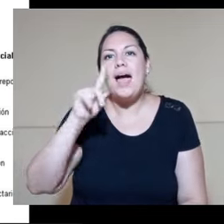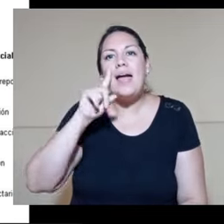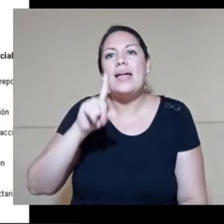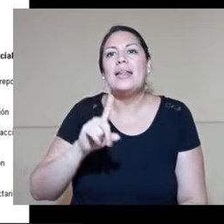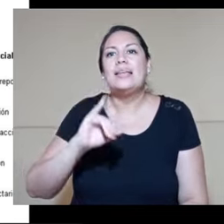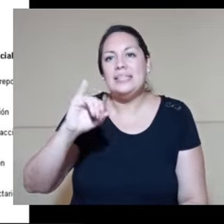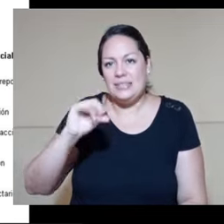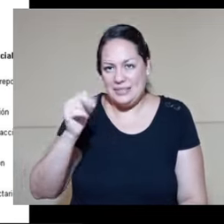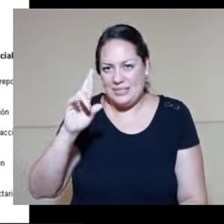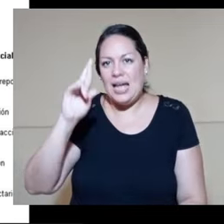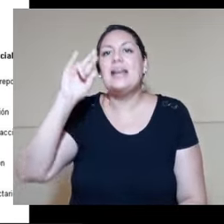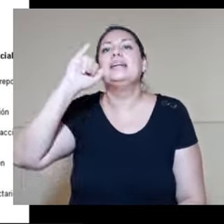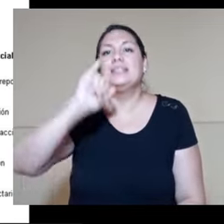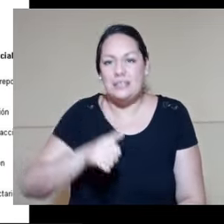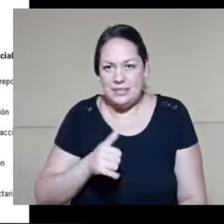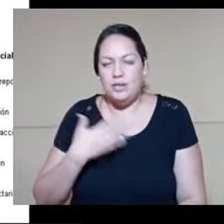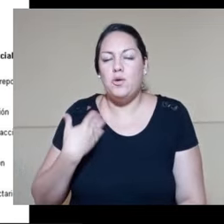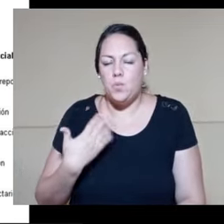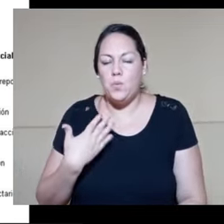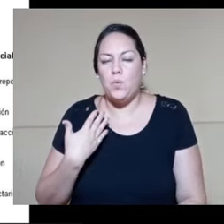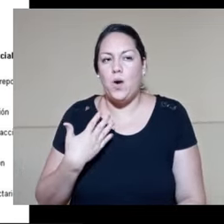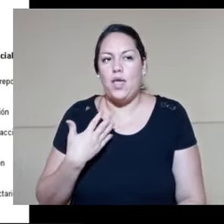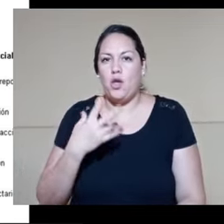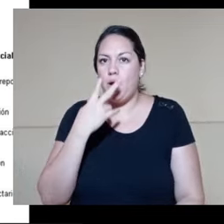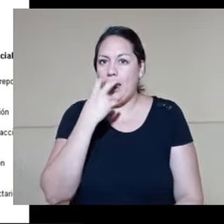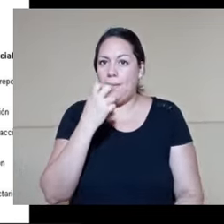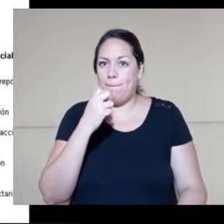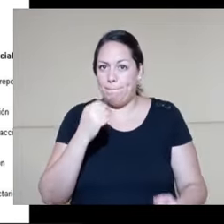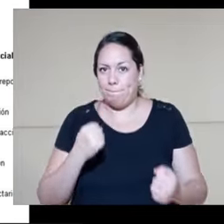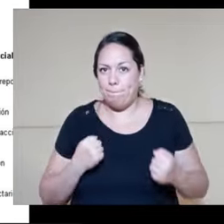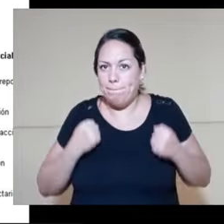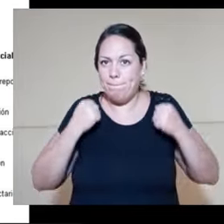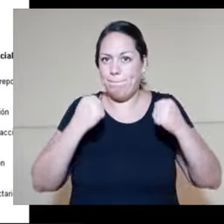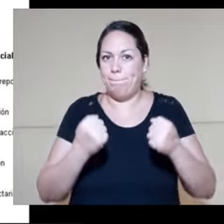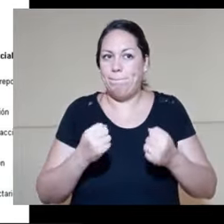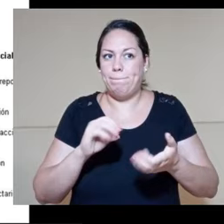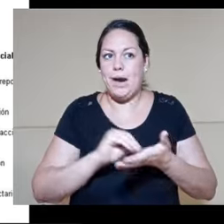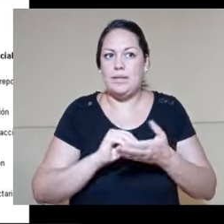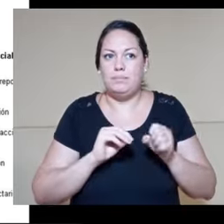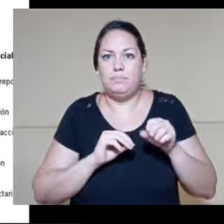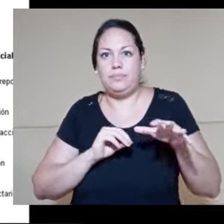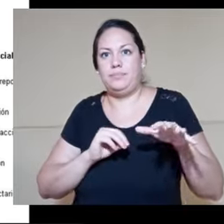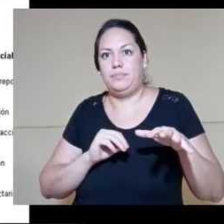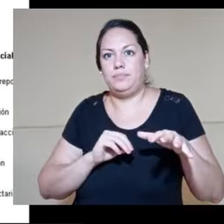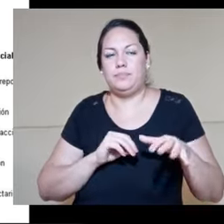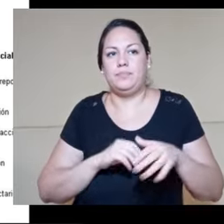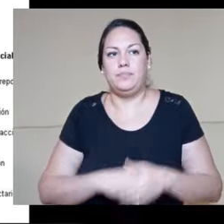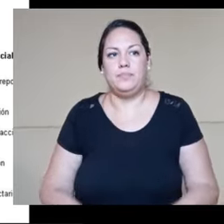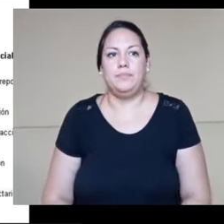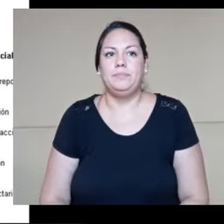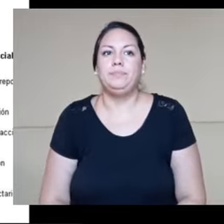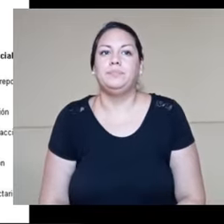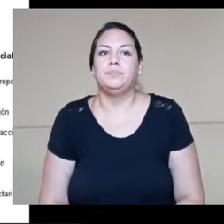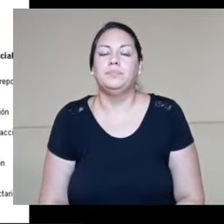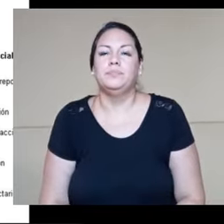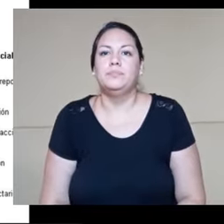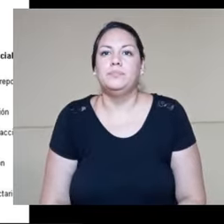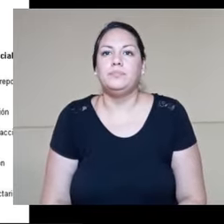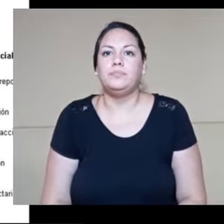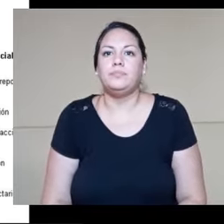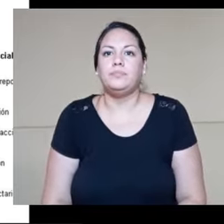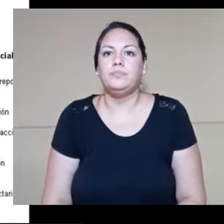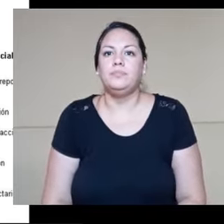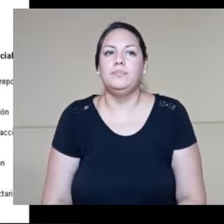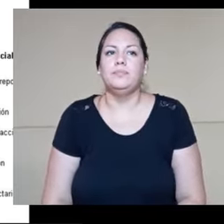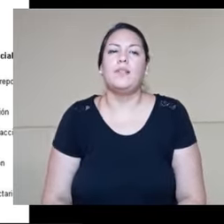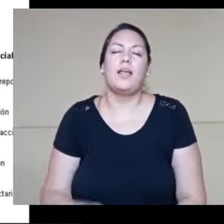despolarizar. ¿Sí? Ahí sí lo puedo despolarizar y generar otro impulso más. ¿Eh? Otro